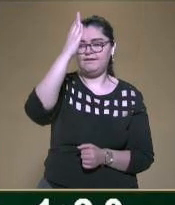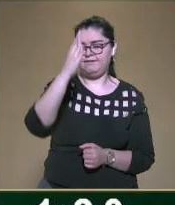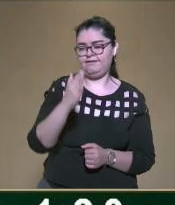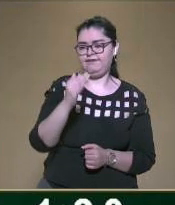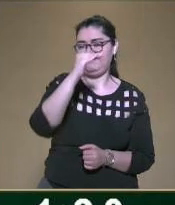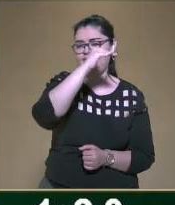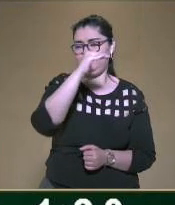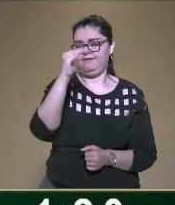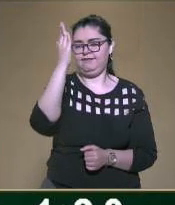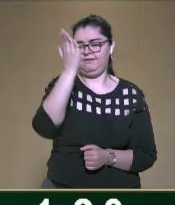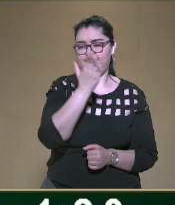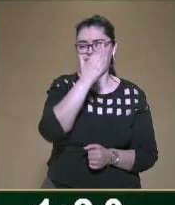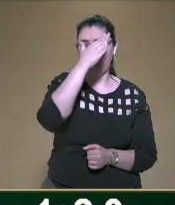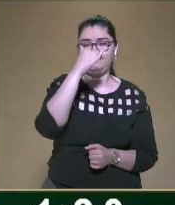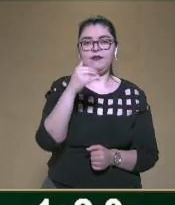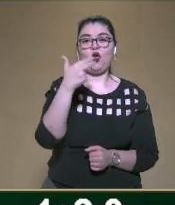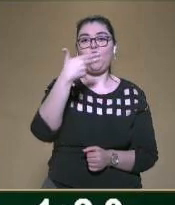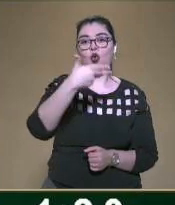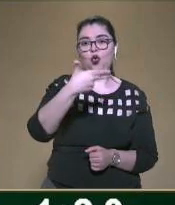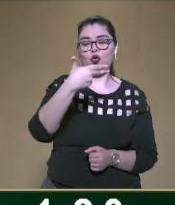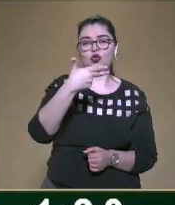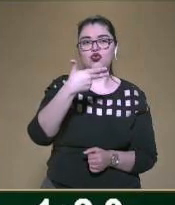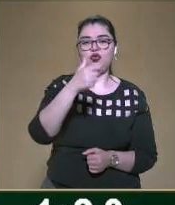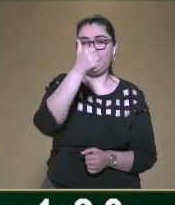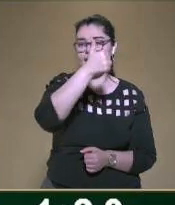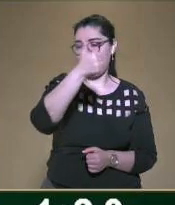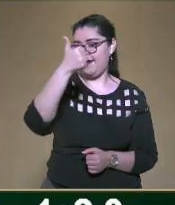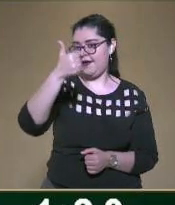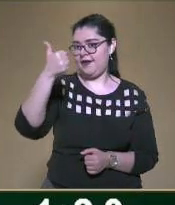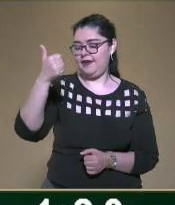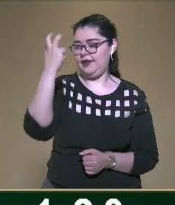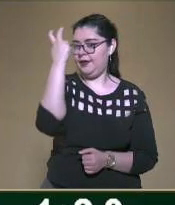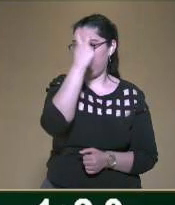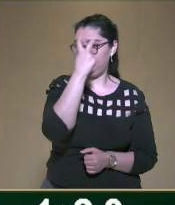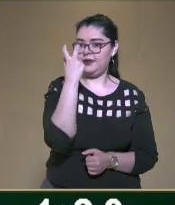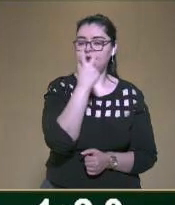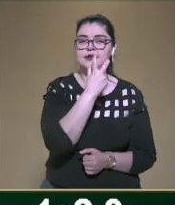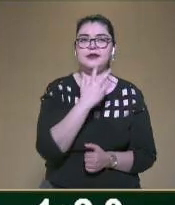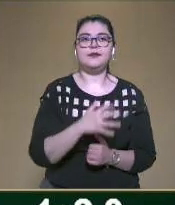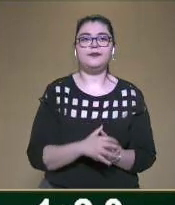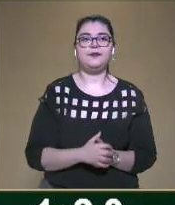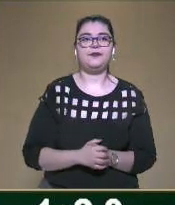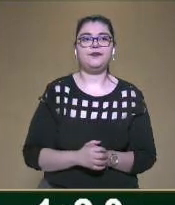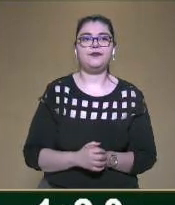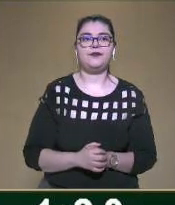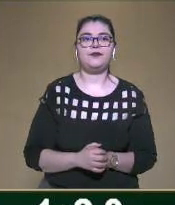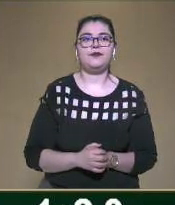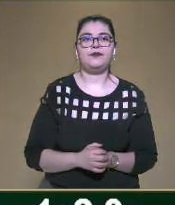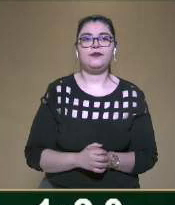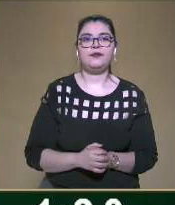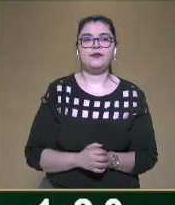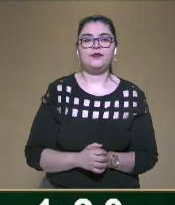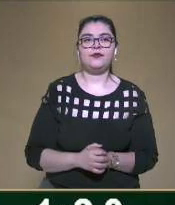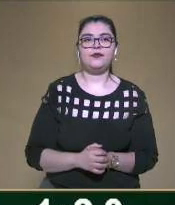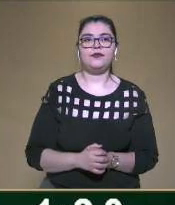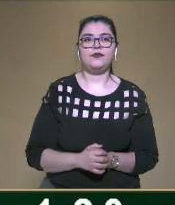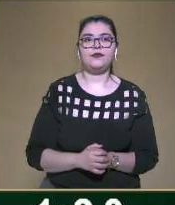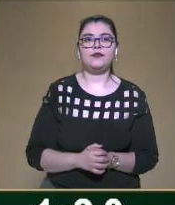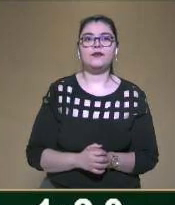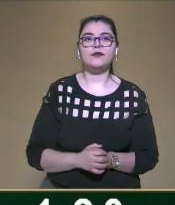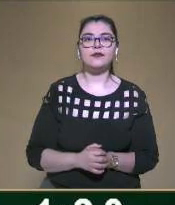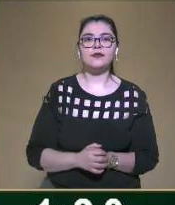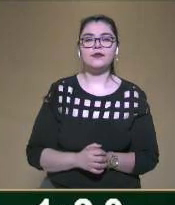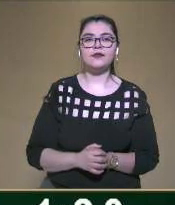bien. Ocho partes iguales cada pizza. Así es. Excelente, maestro. Estoy dividiendo, para las personas que están escuchando en